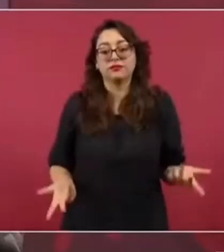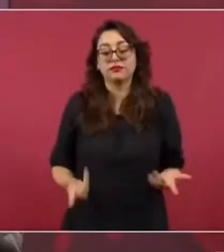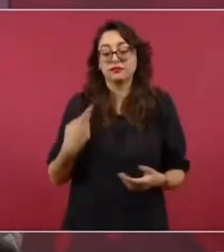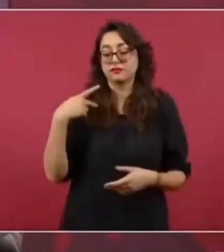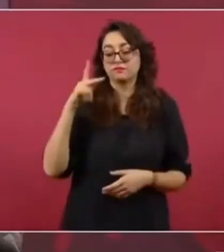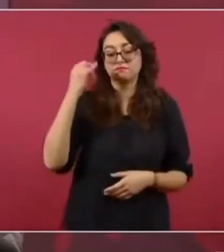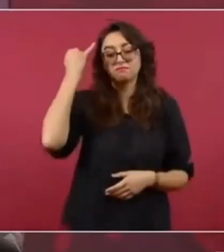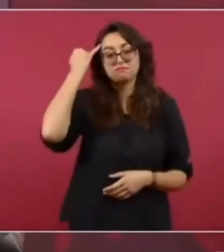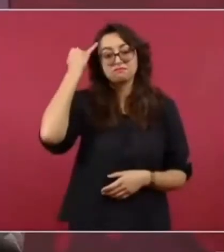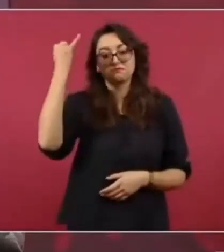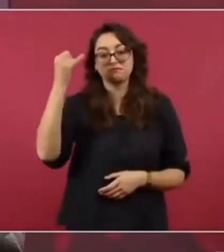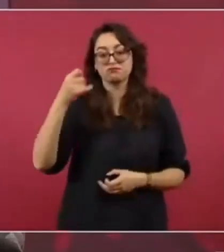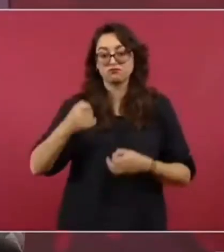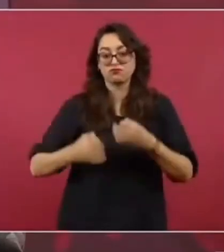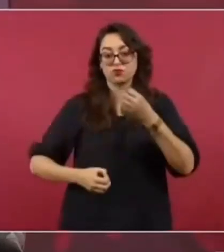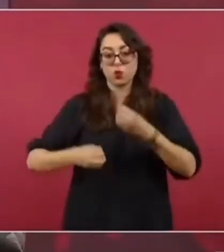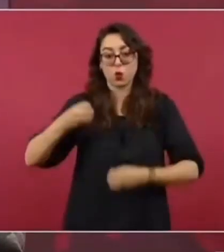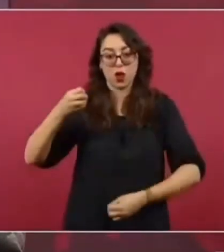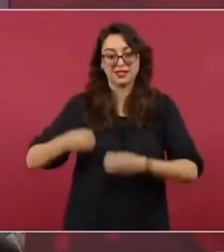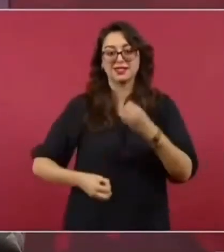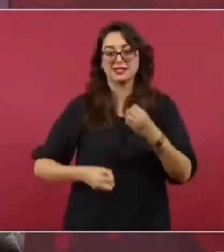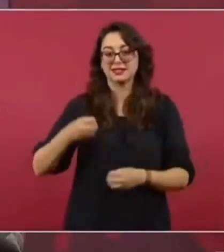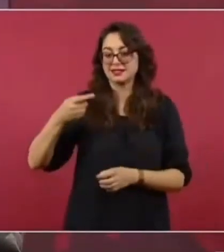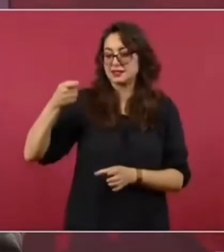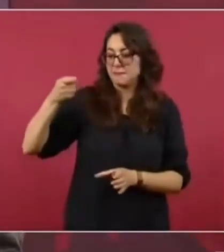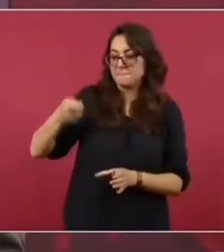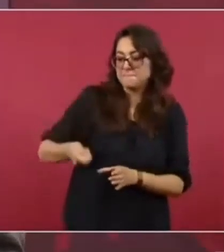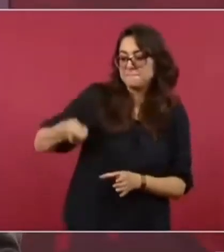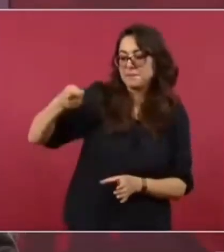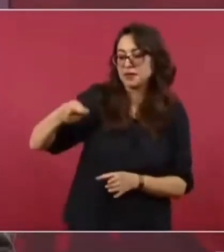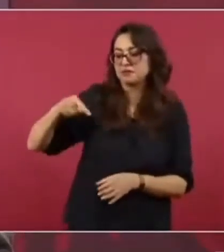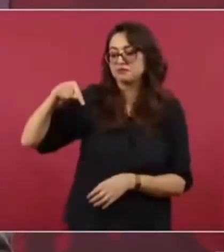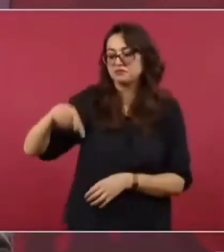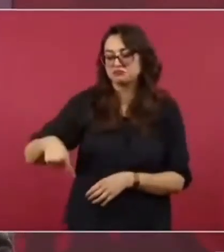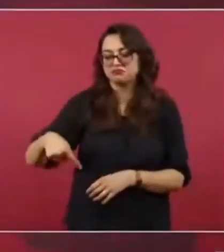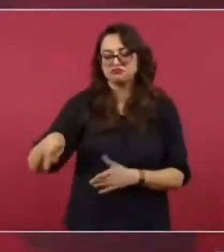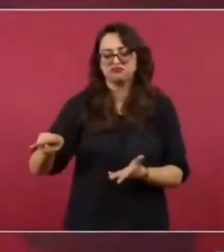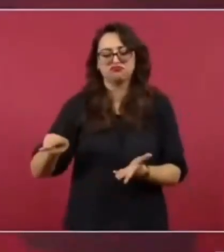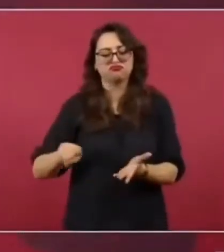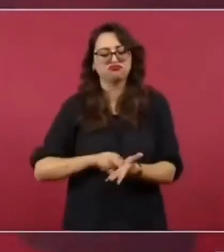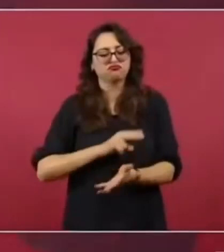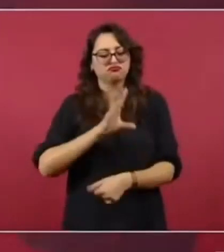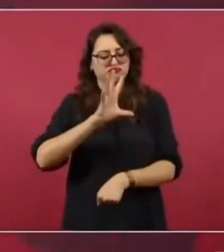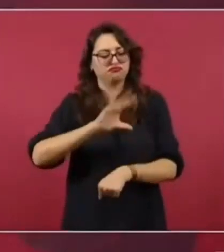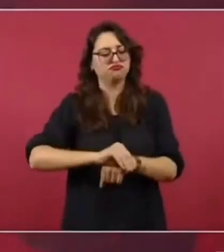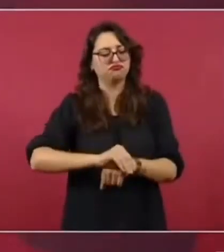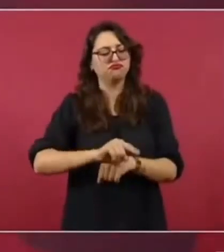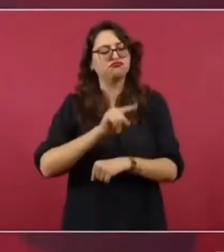a Caro Quintero,